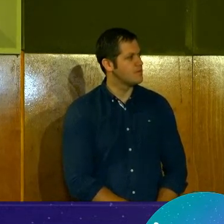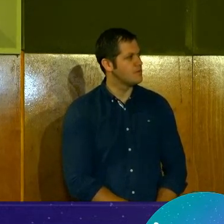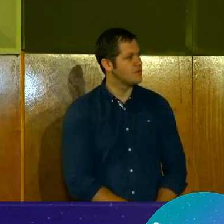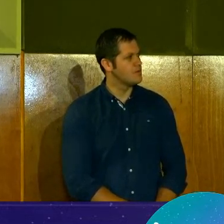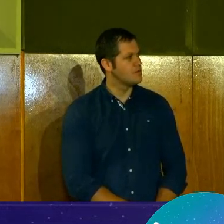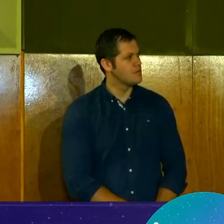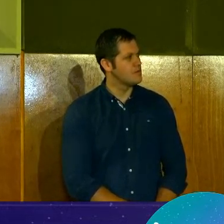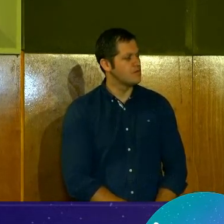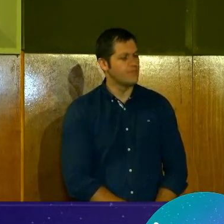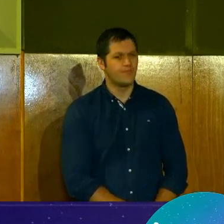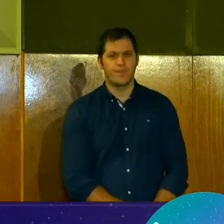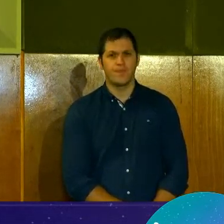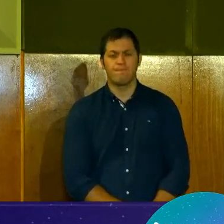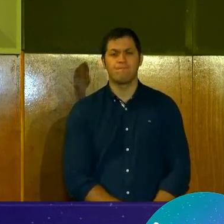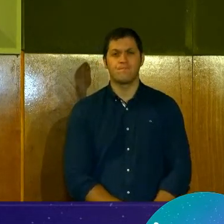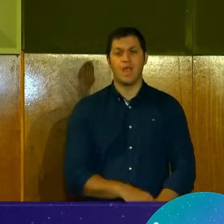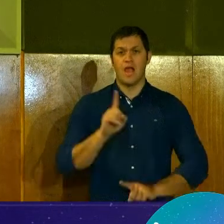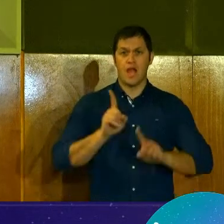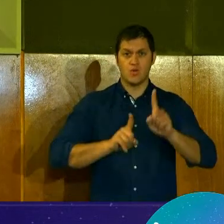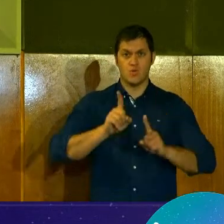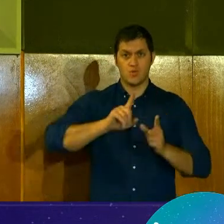ya yo tengo una pregunta